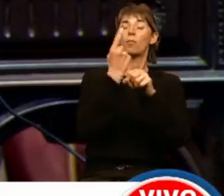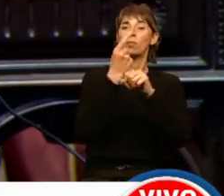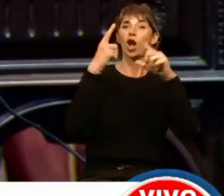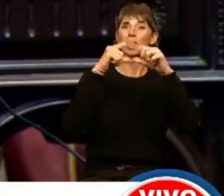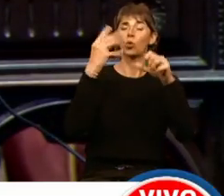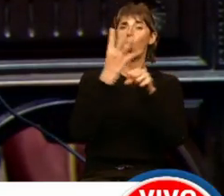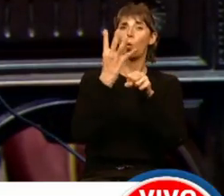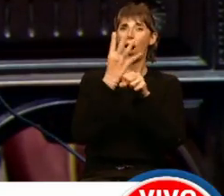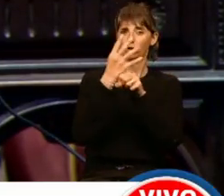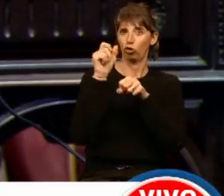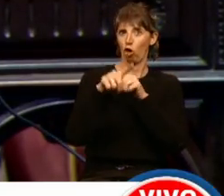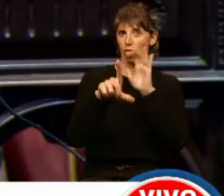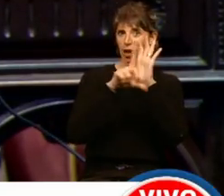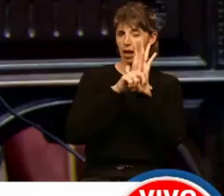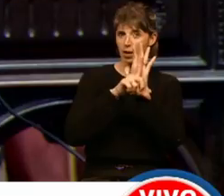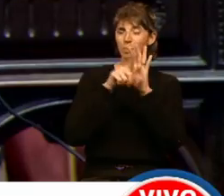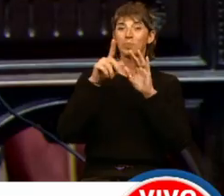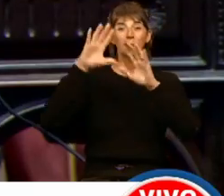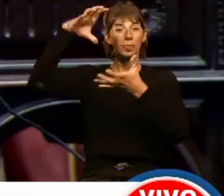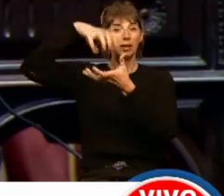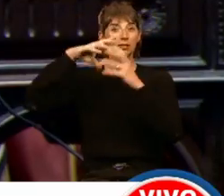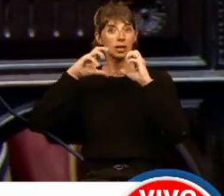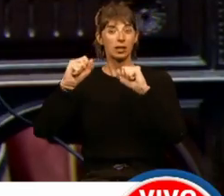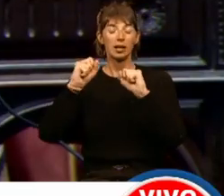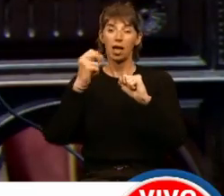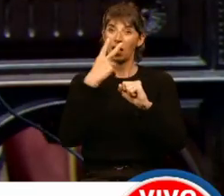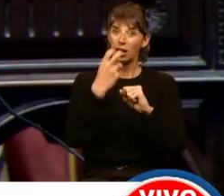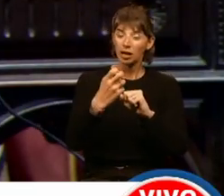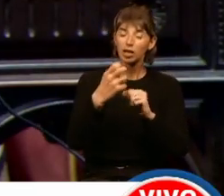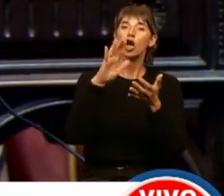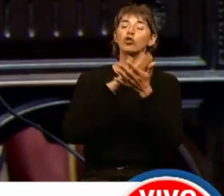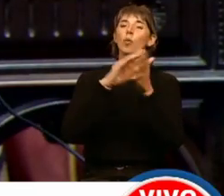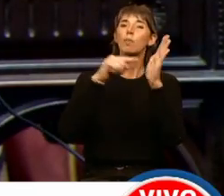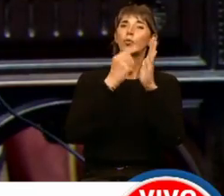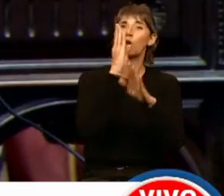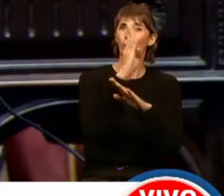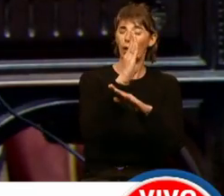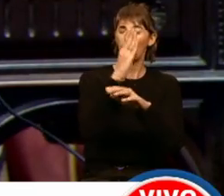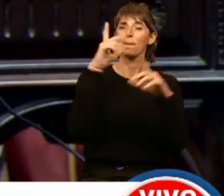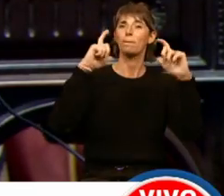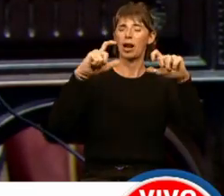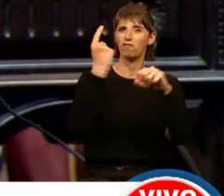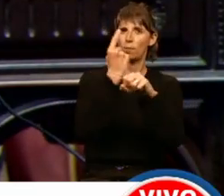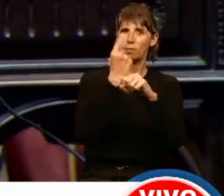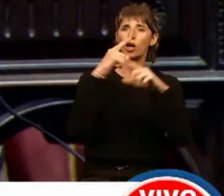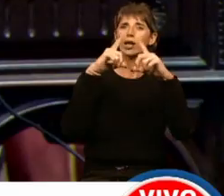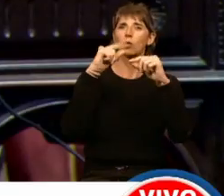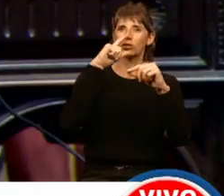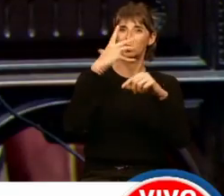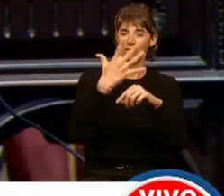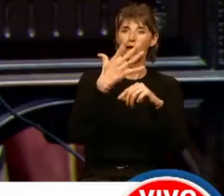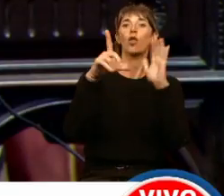4 de la presente ley y la secretaria energía con relación al punto b del párrafo primero del artículo 75 de la ley